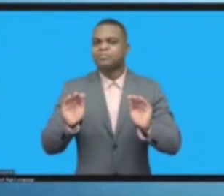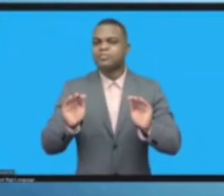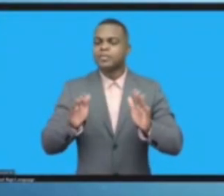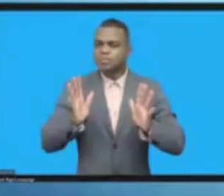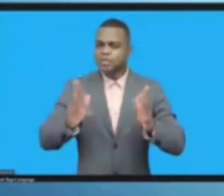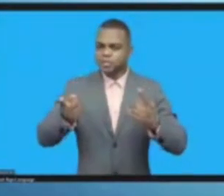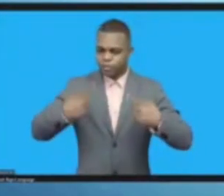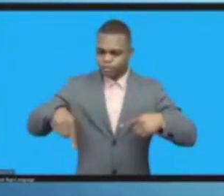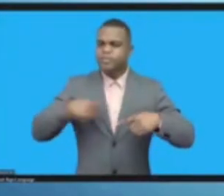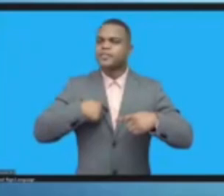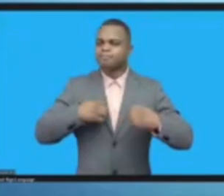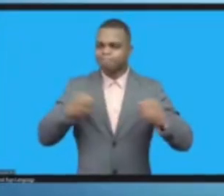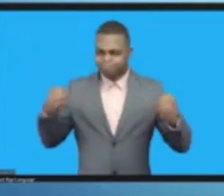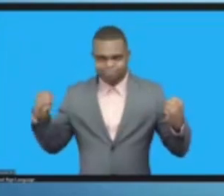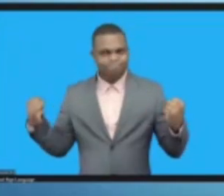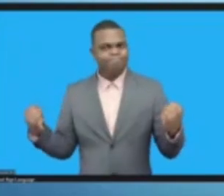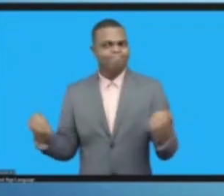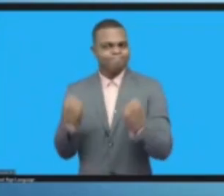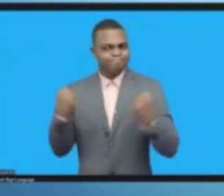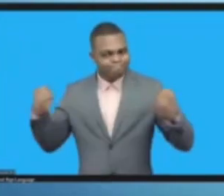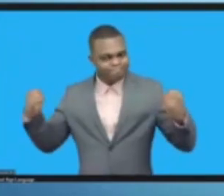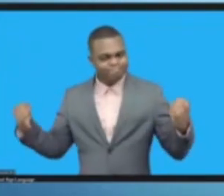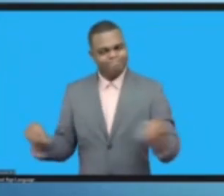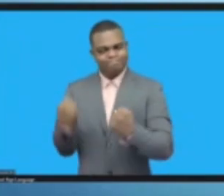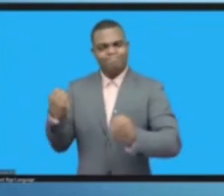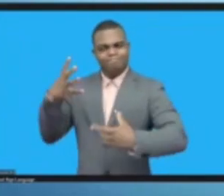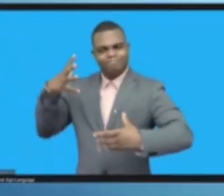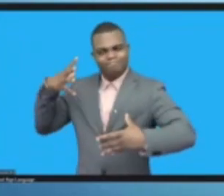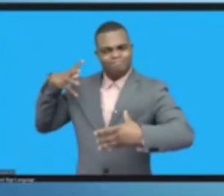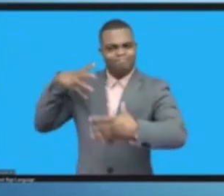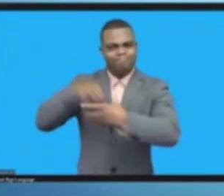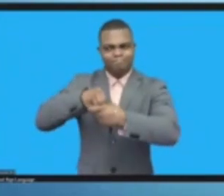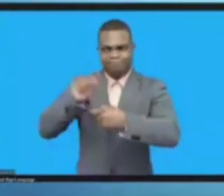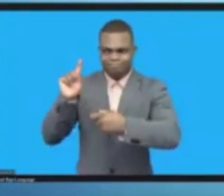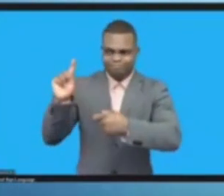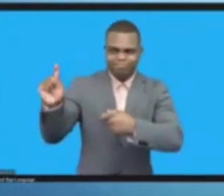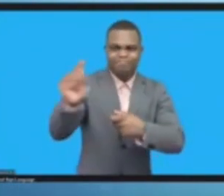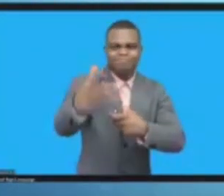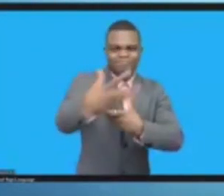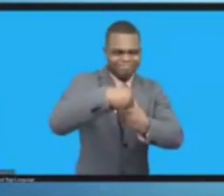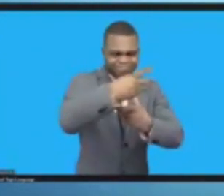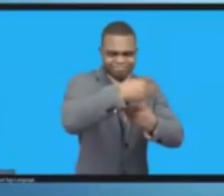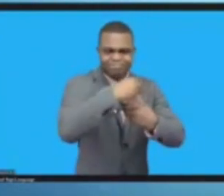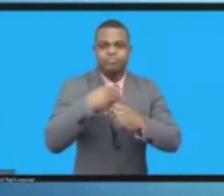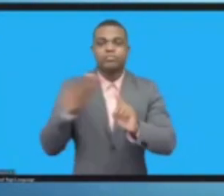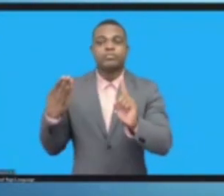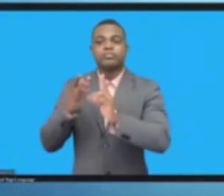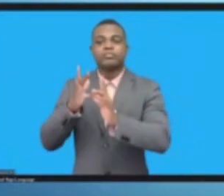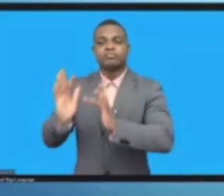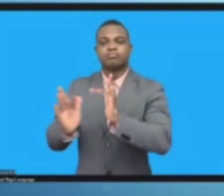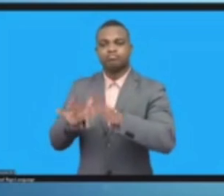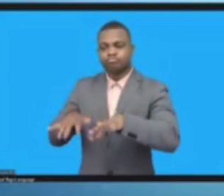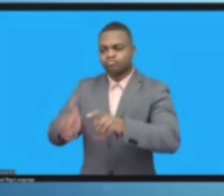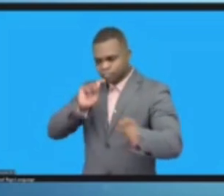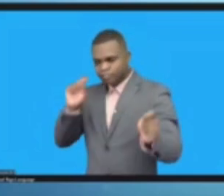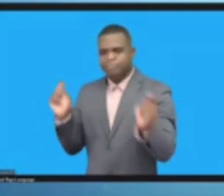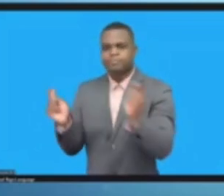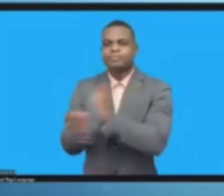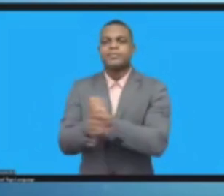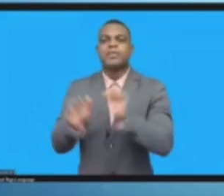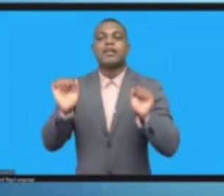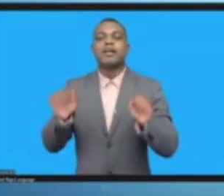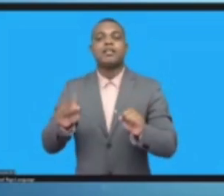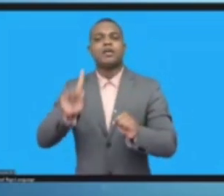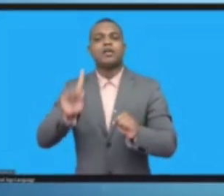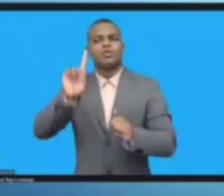nueva forma al mundo la tecnología ha producido la información La era de la información dijo